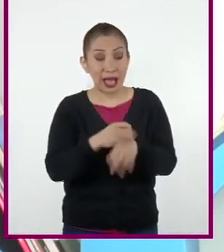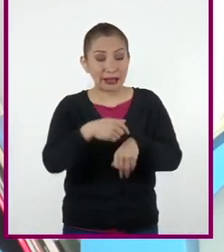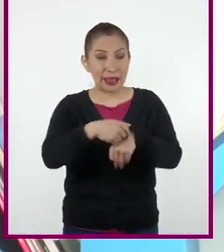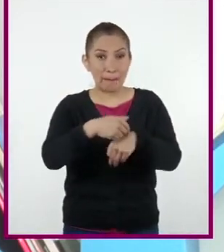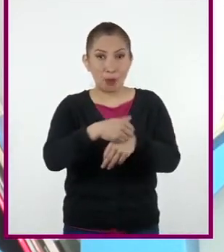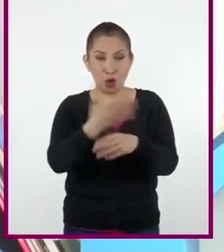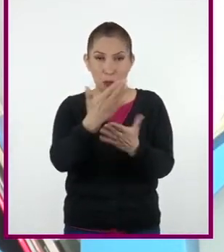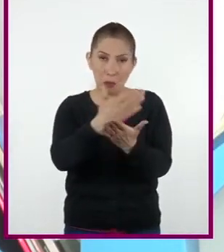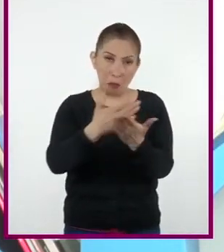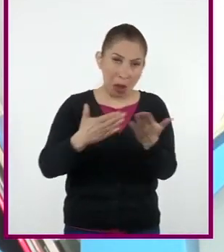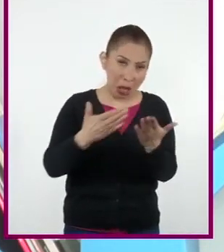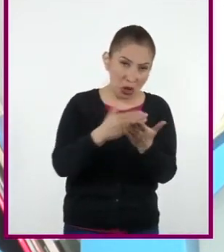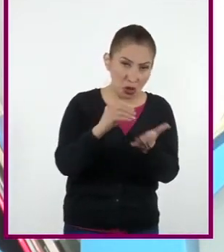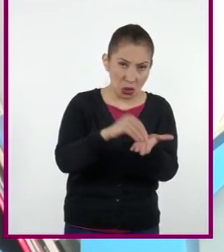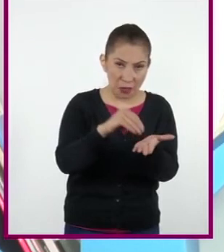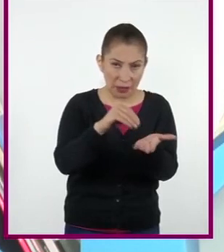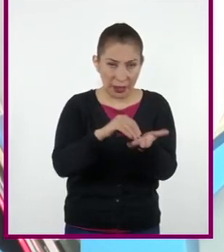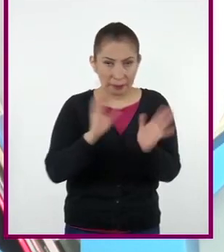mediana duración.